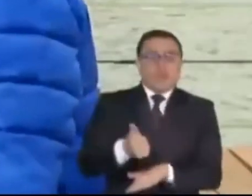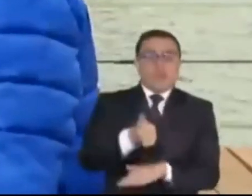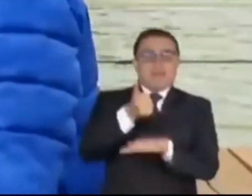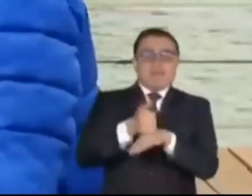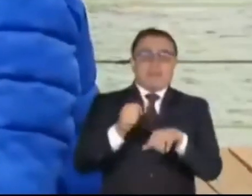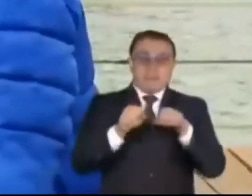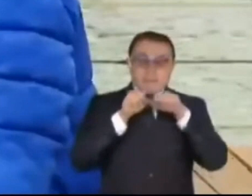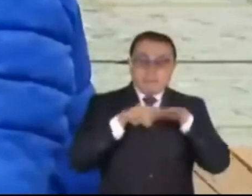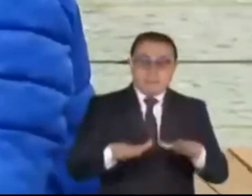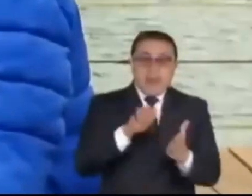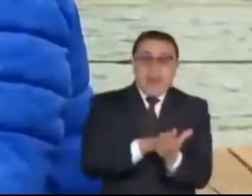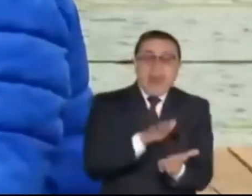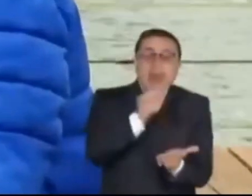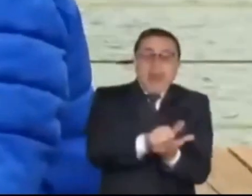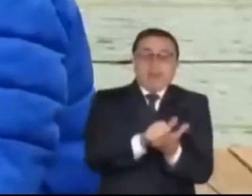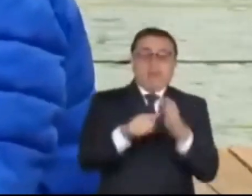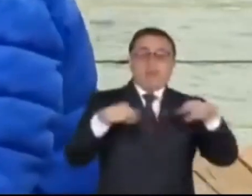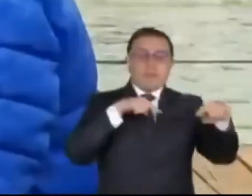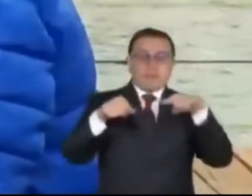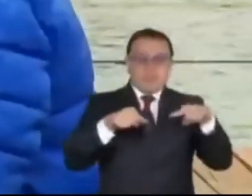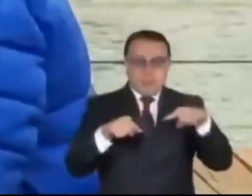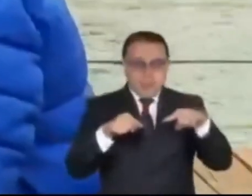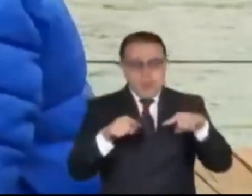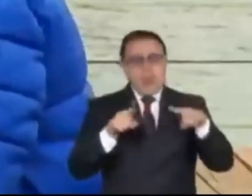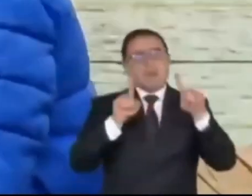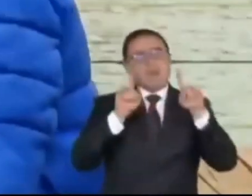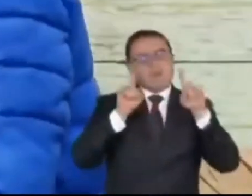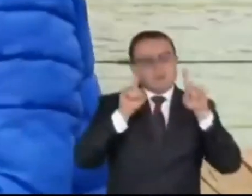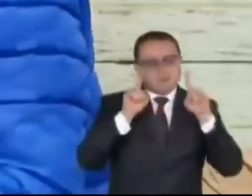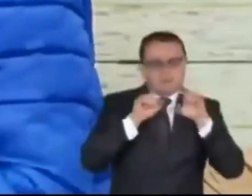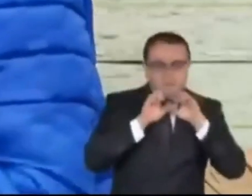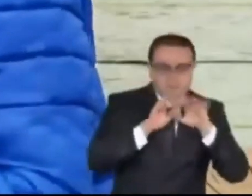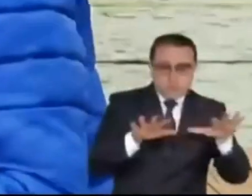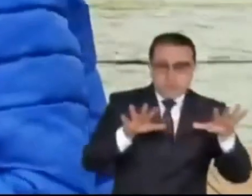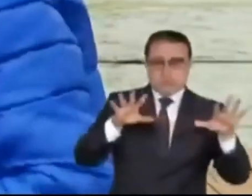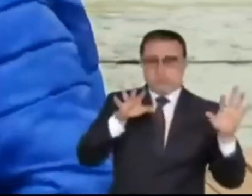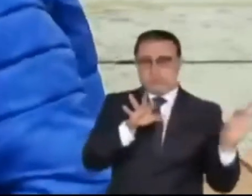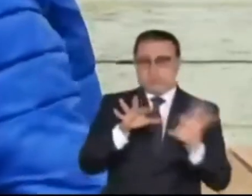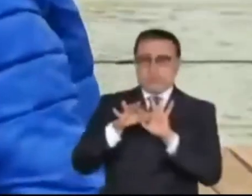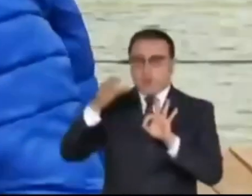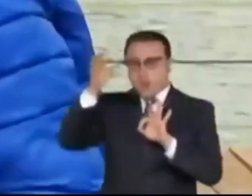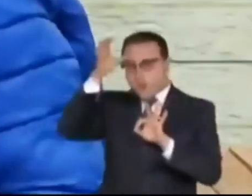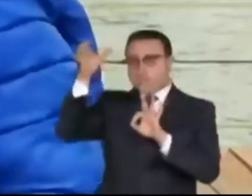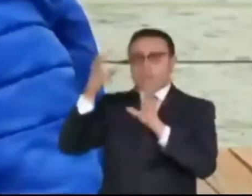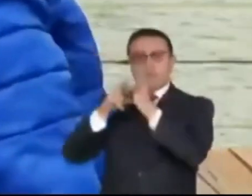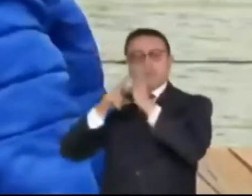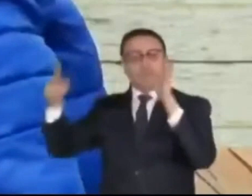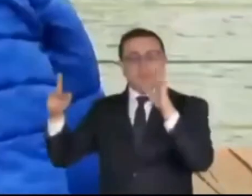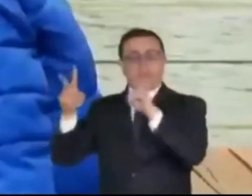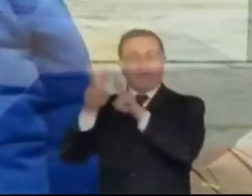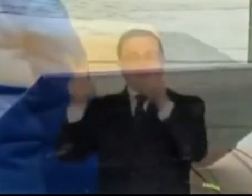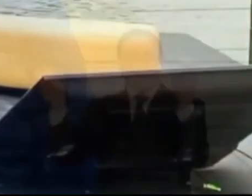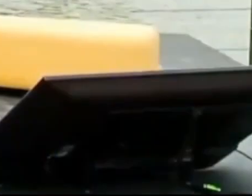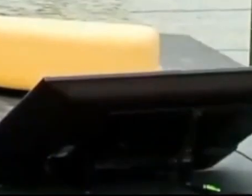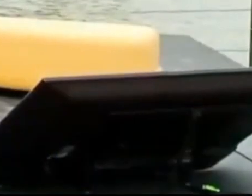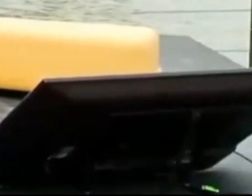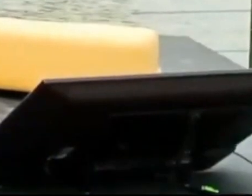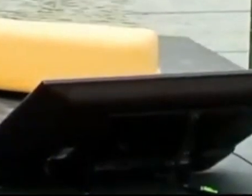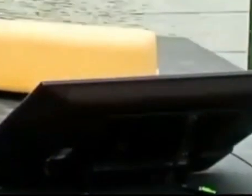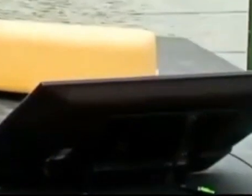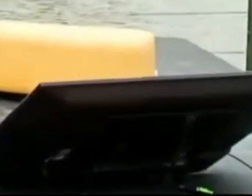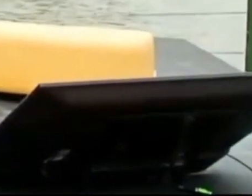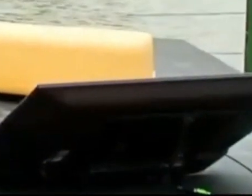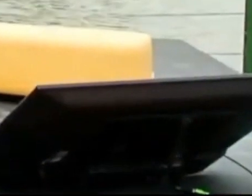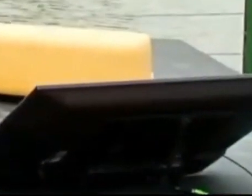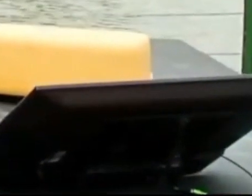ese acto administrativo de conformidad con el concepto técnico expedido por DESCA de la CAR. Señora alcaldesa,